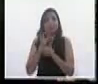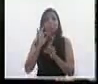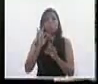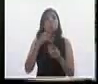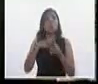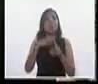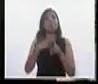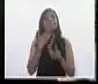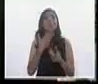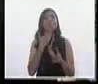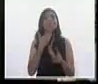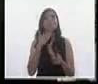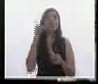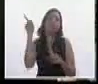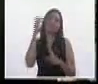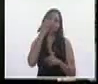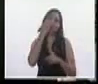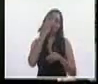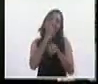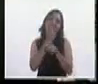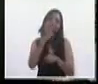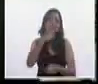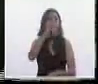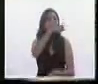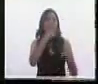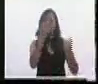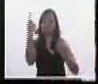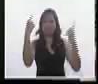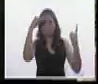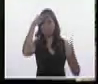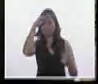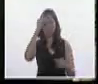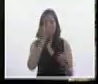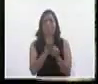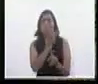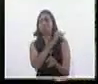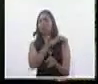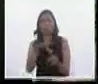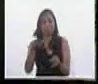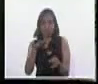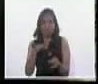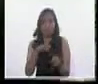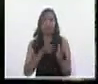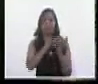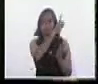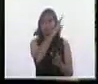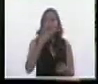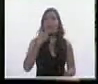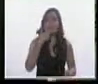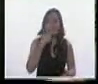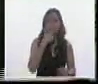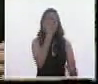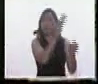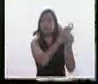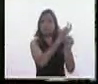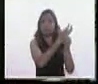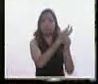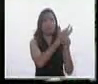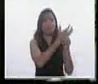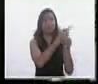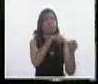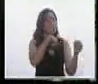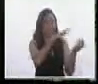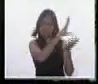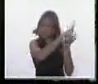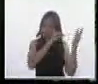siete lo que muchas personas creían imposible y que sucede en otras partes del mundo como Inglaterra o Estados Unidos lo estamos empezando